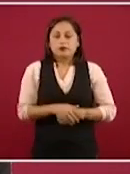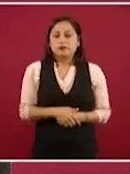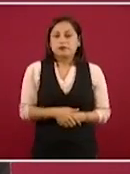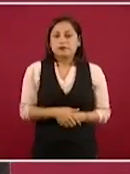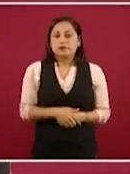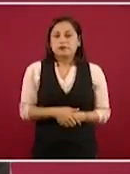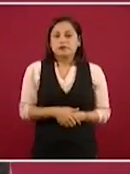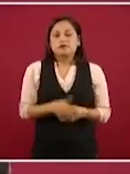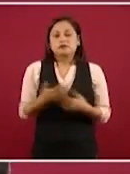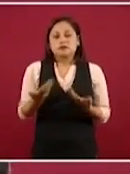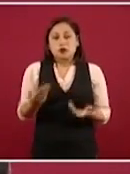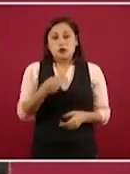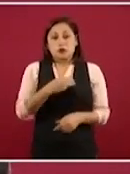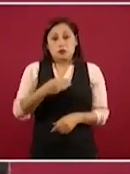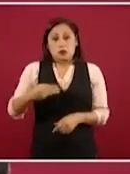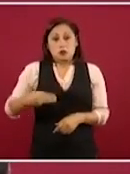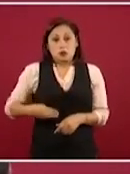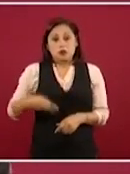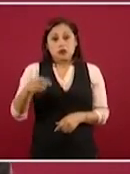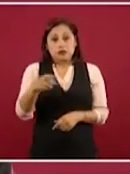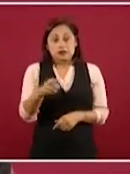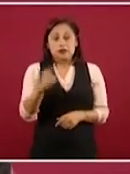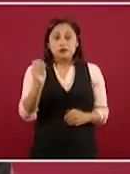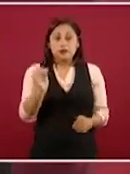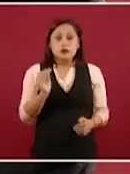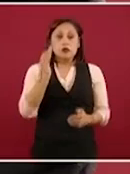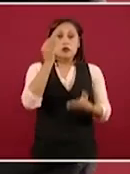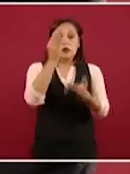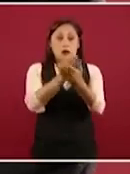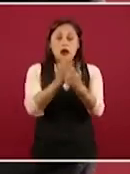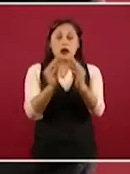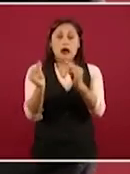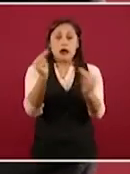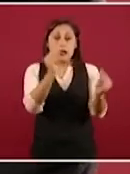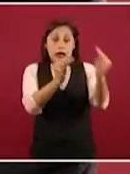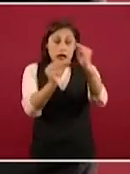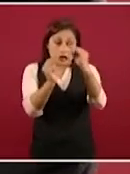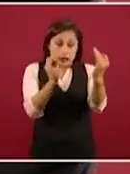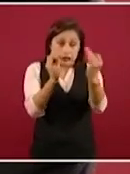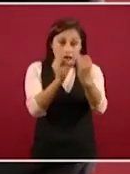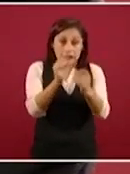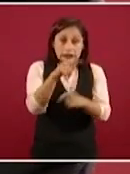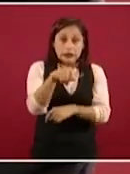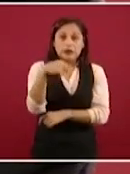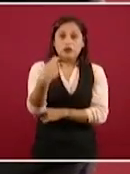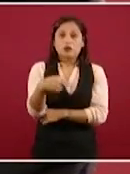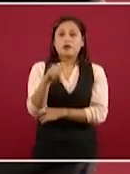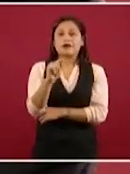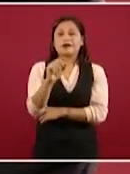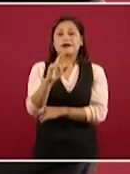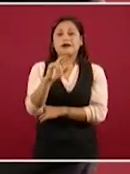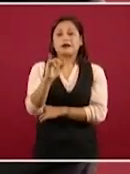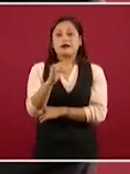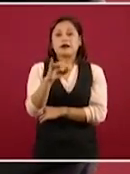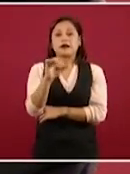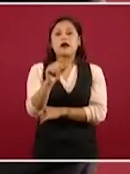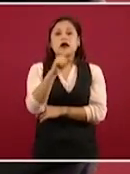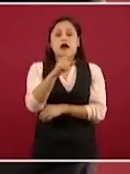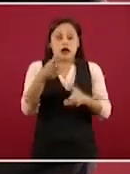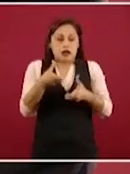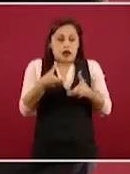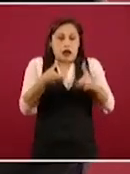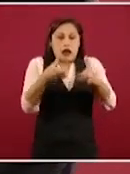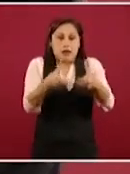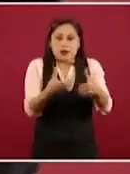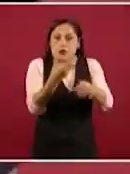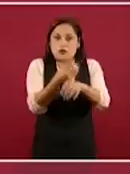Este municipio que está en la sierra de Atarjea no tiene camino pavimentado. De